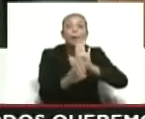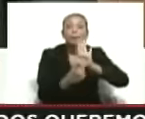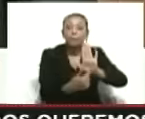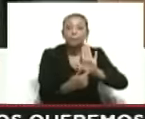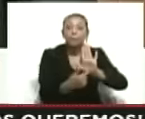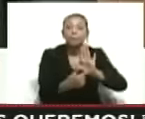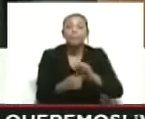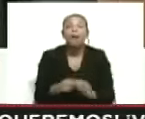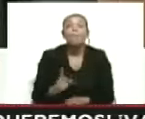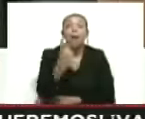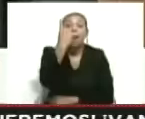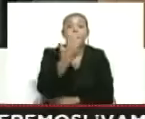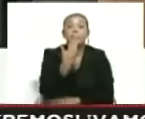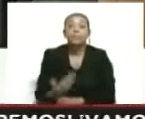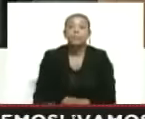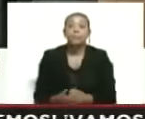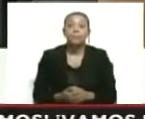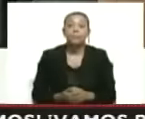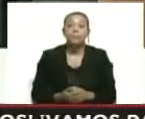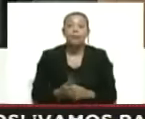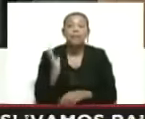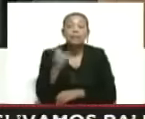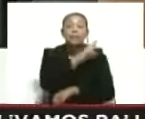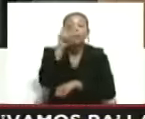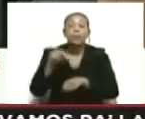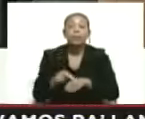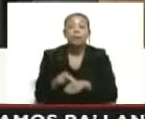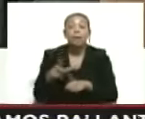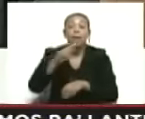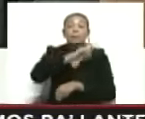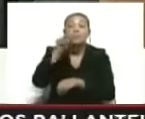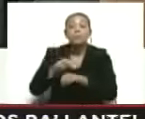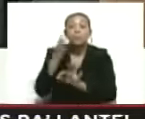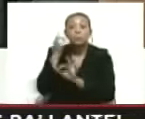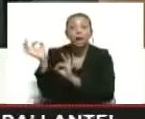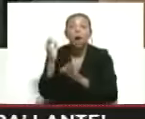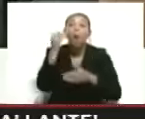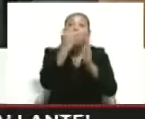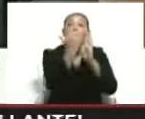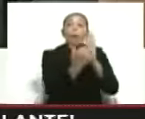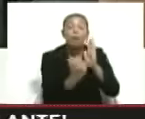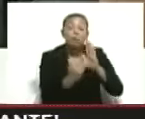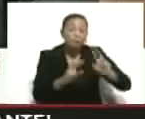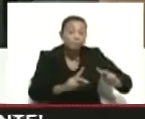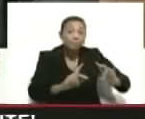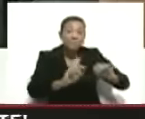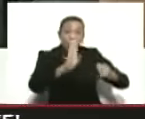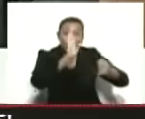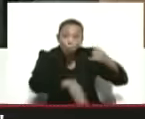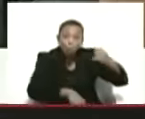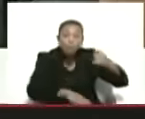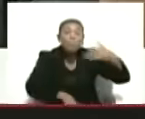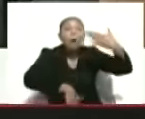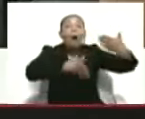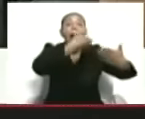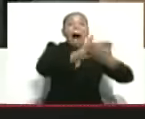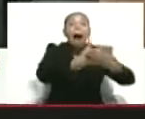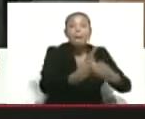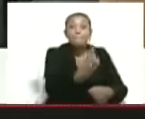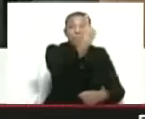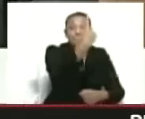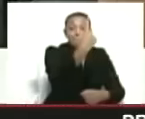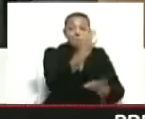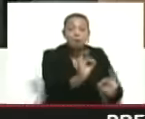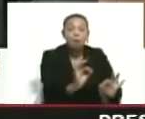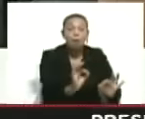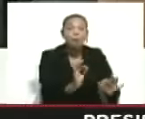la presidencia de la Asamblea Nacional, en el orden inverso como fueron expresadas,